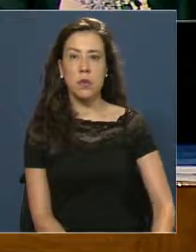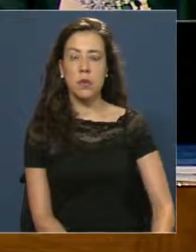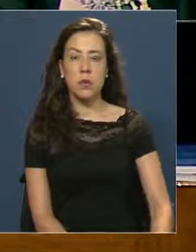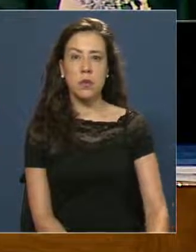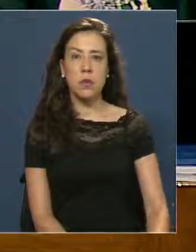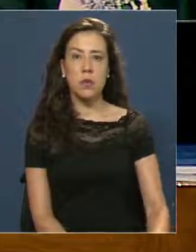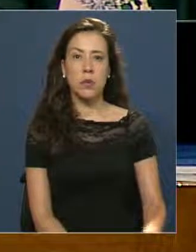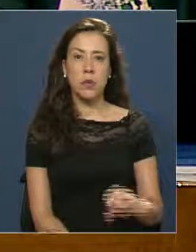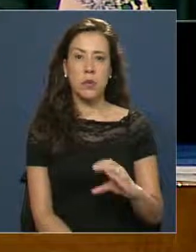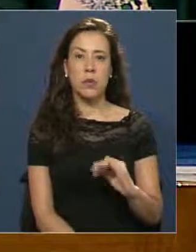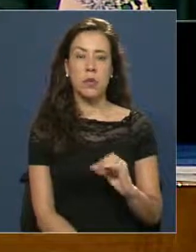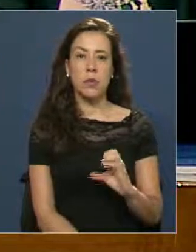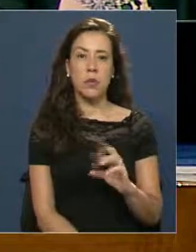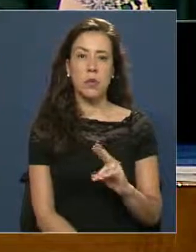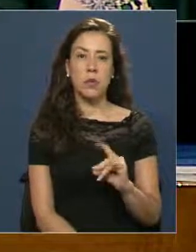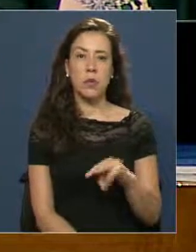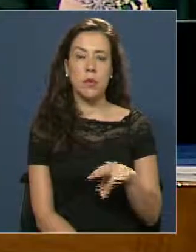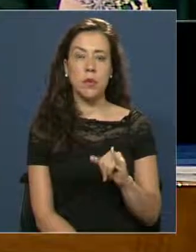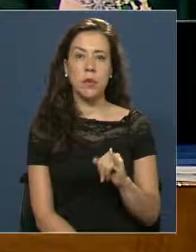Diputada Chicardini.